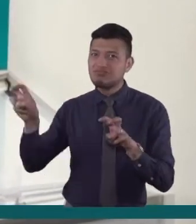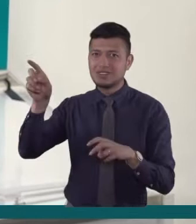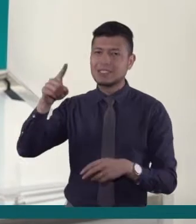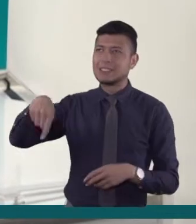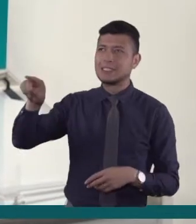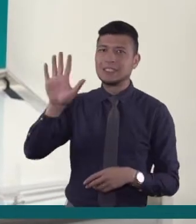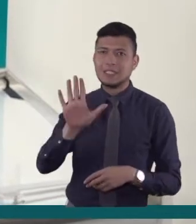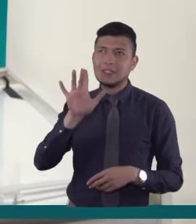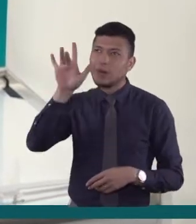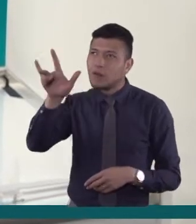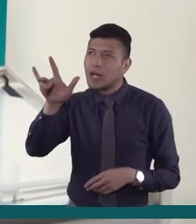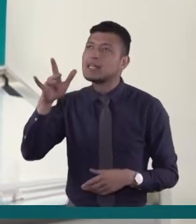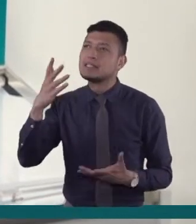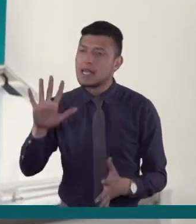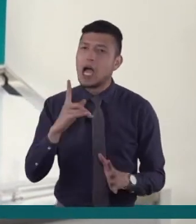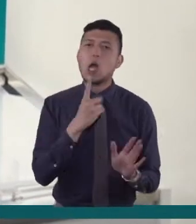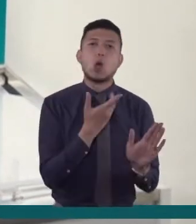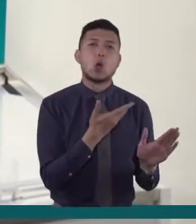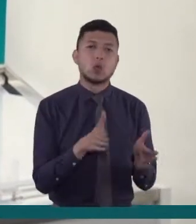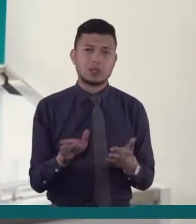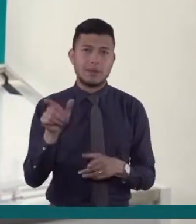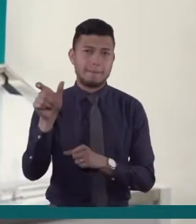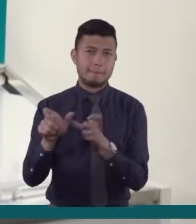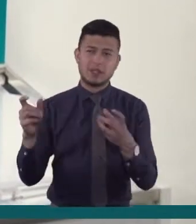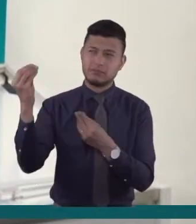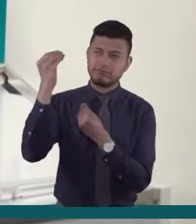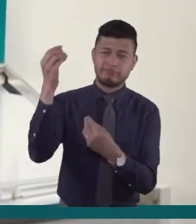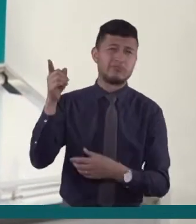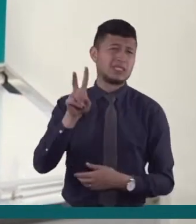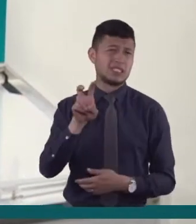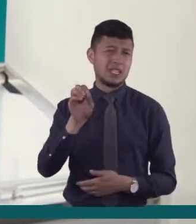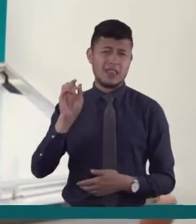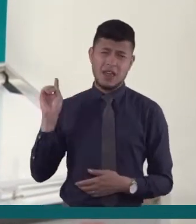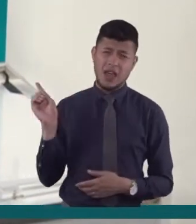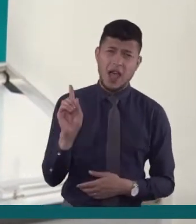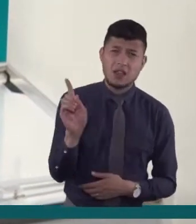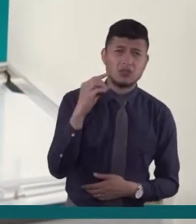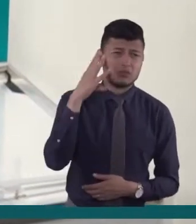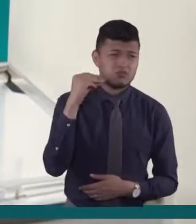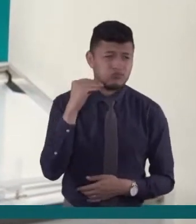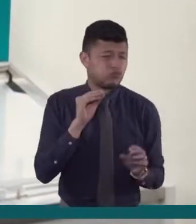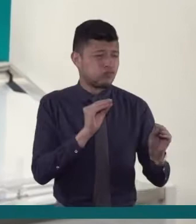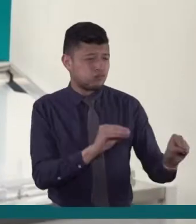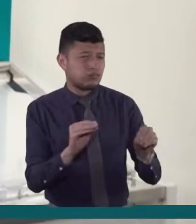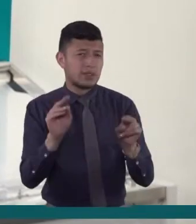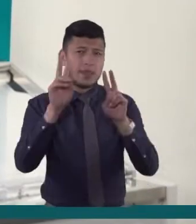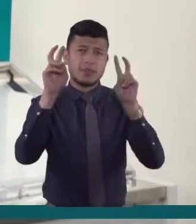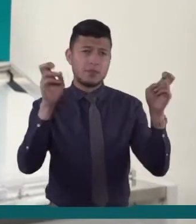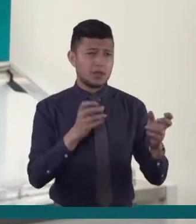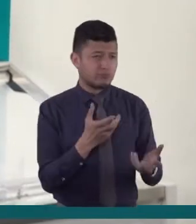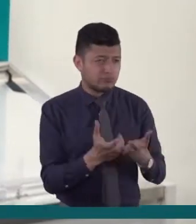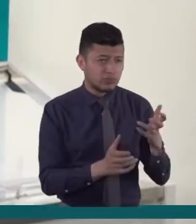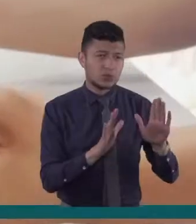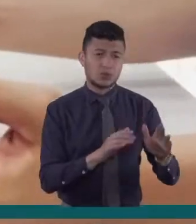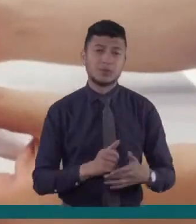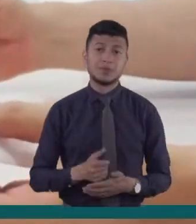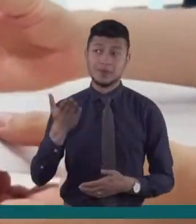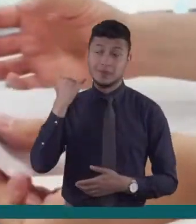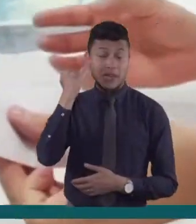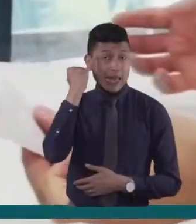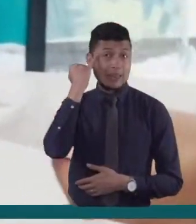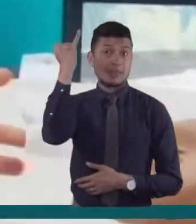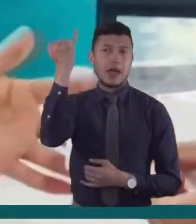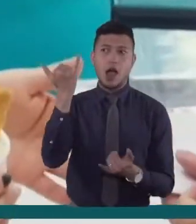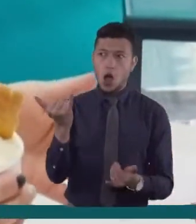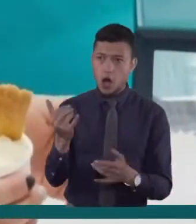hicimos logramos hacer algunos cursos con personas que llevan alrededor de los 70 años de experiencia en este tema. Lo que inició